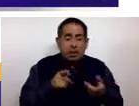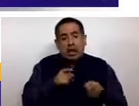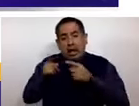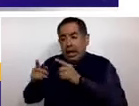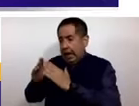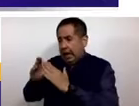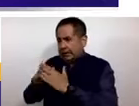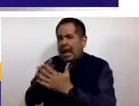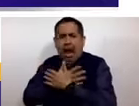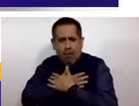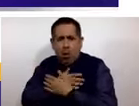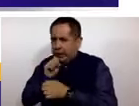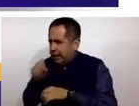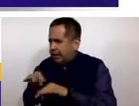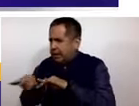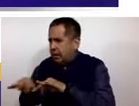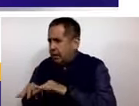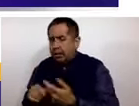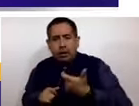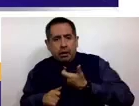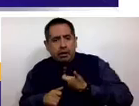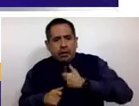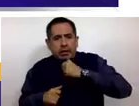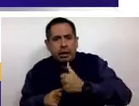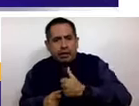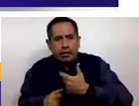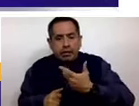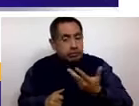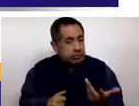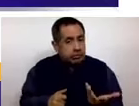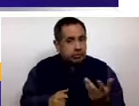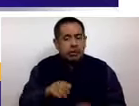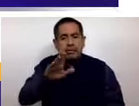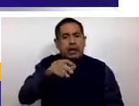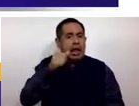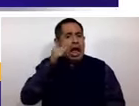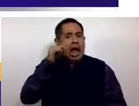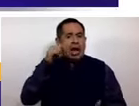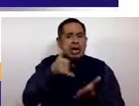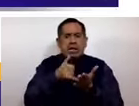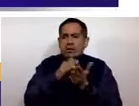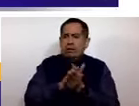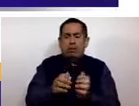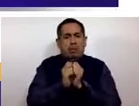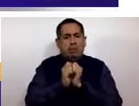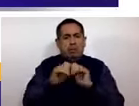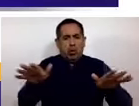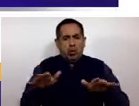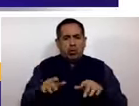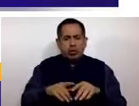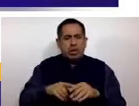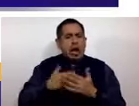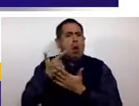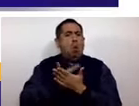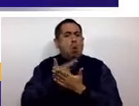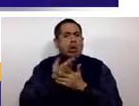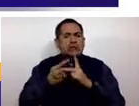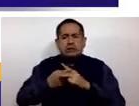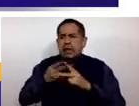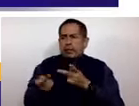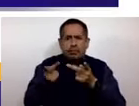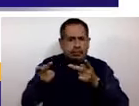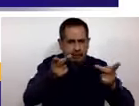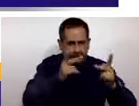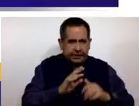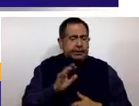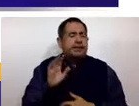tiene remuneración. Fíjate, ayer se publicó una encuesta